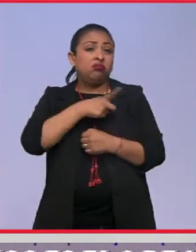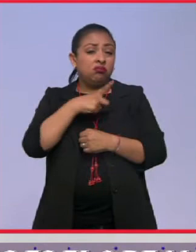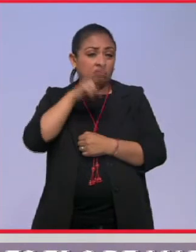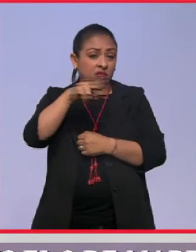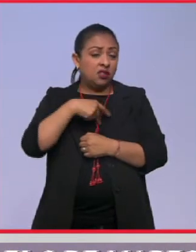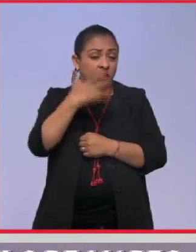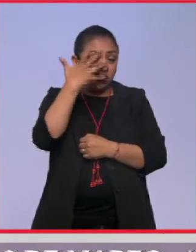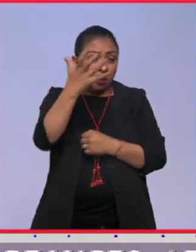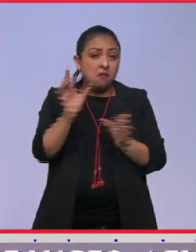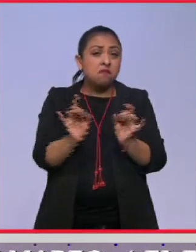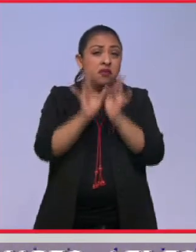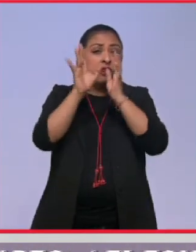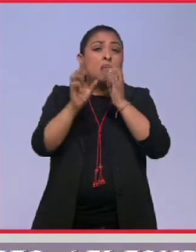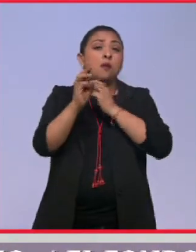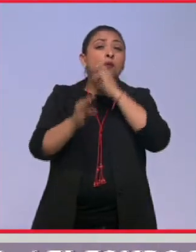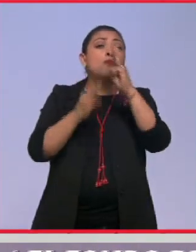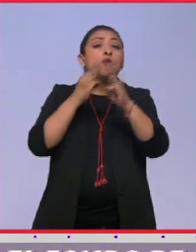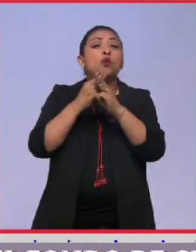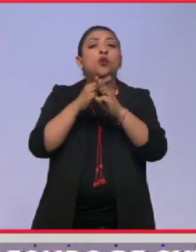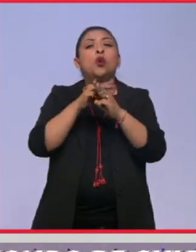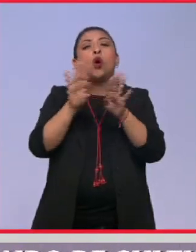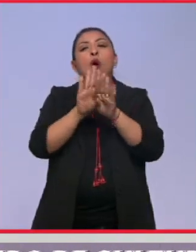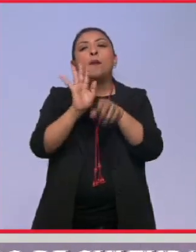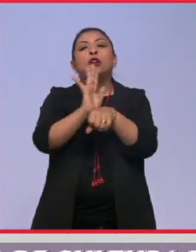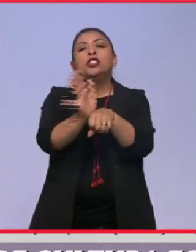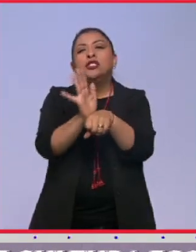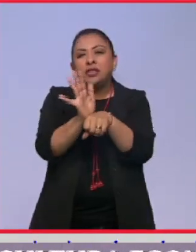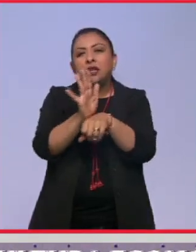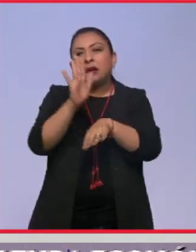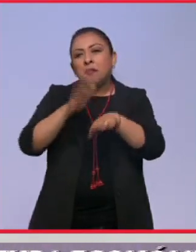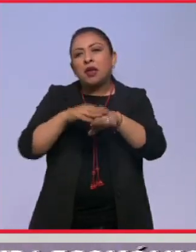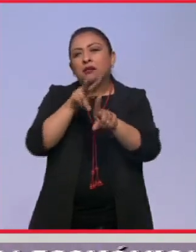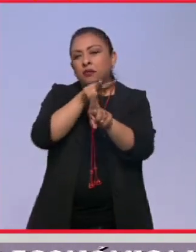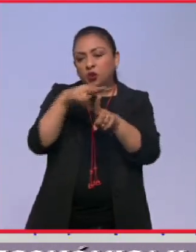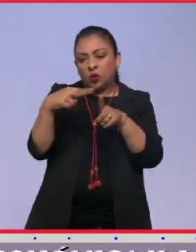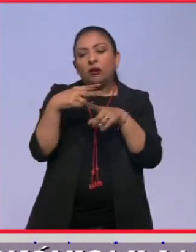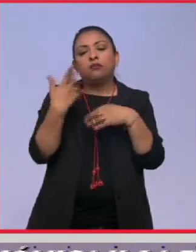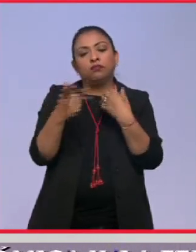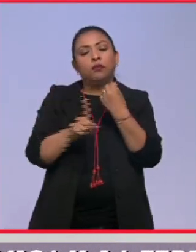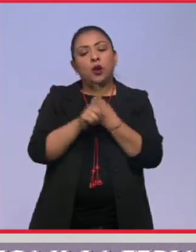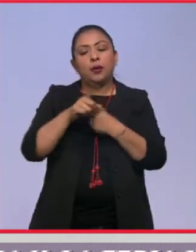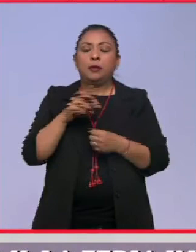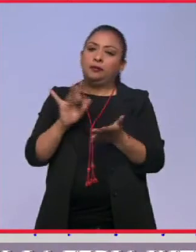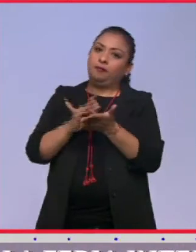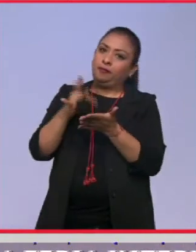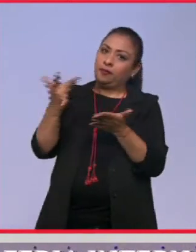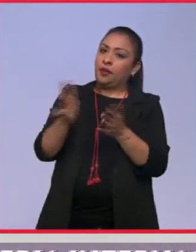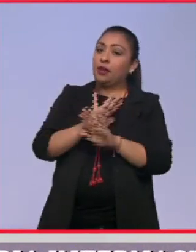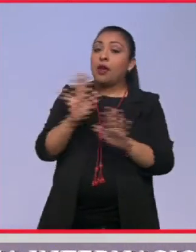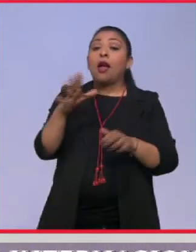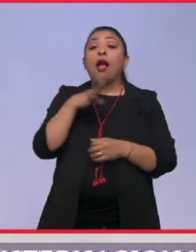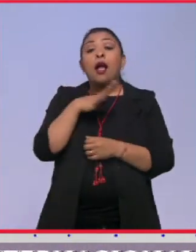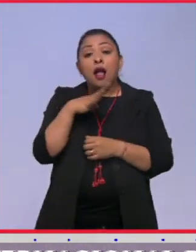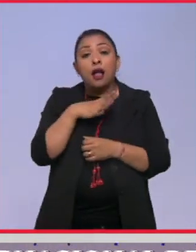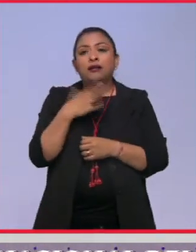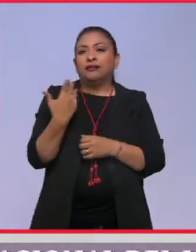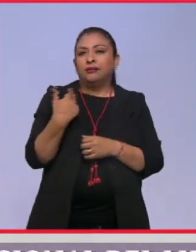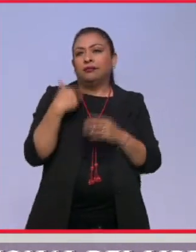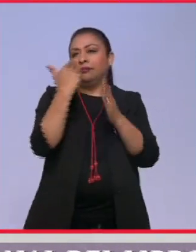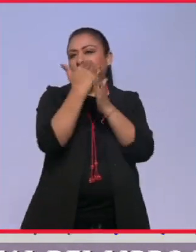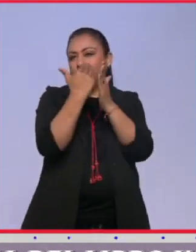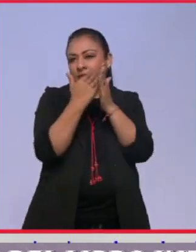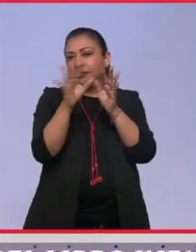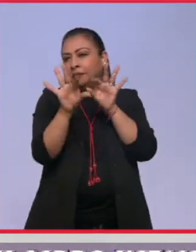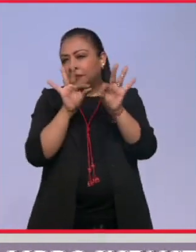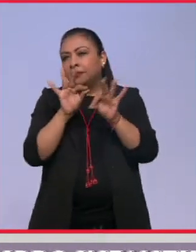lo que está aconteciendo en el mundo del entretenimiento y específicamente en el del audiovisual. Julio, pues muchas gracias. Ya tienen hace ratito las opciones,